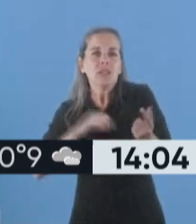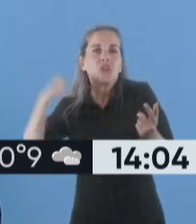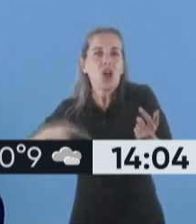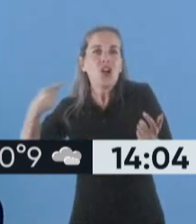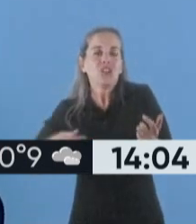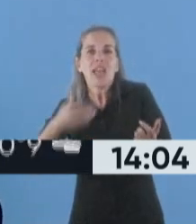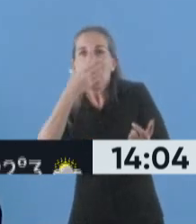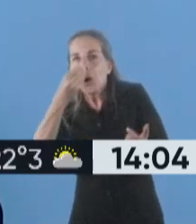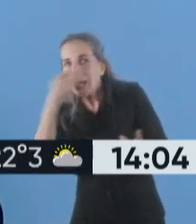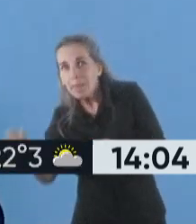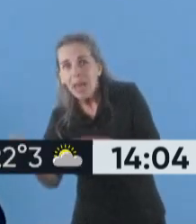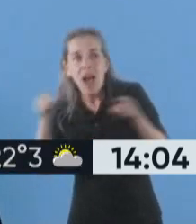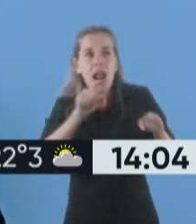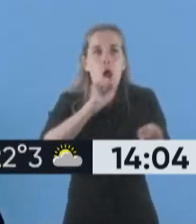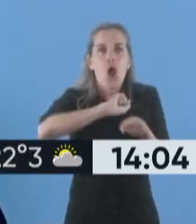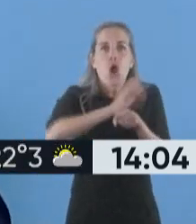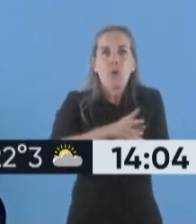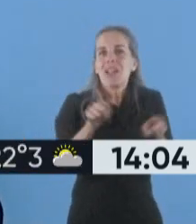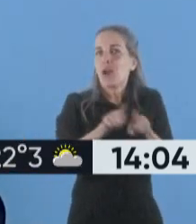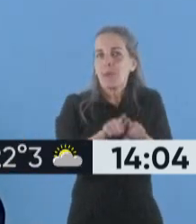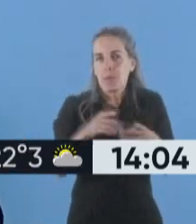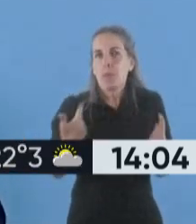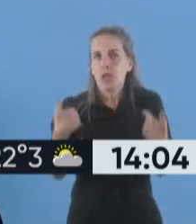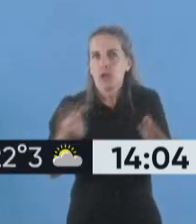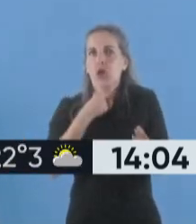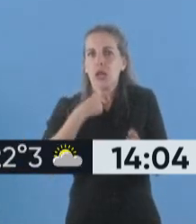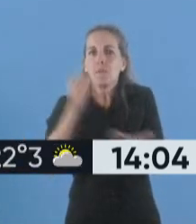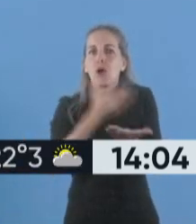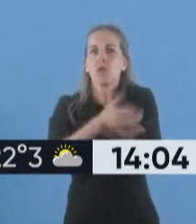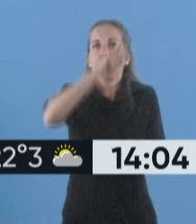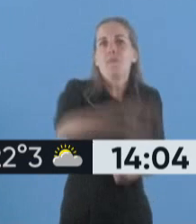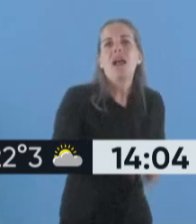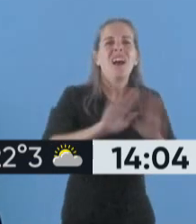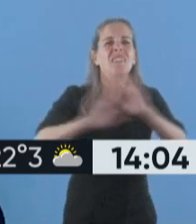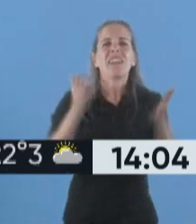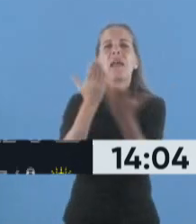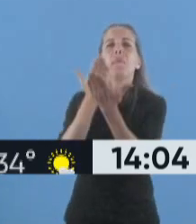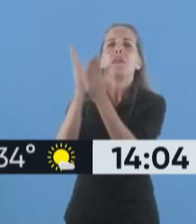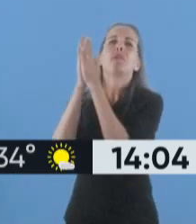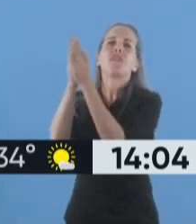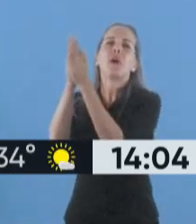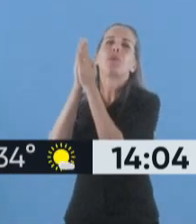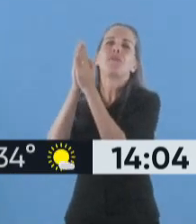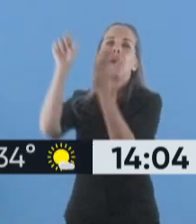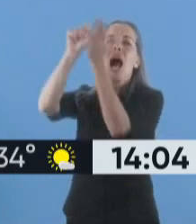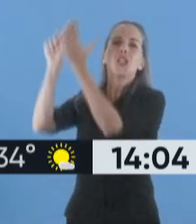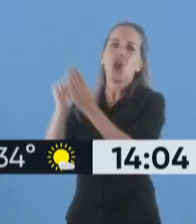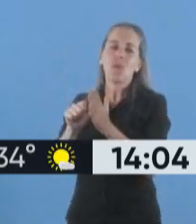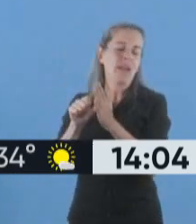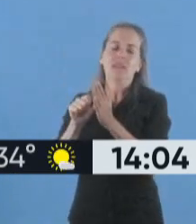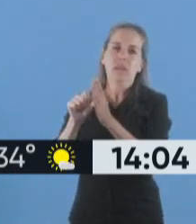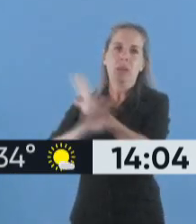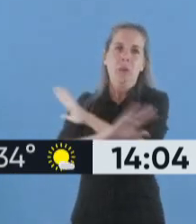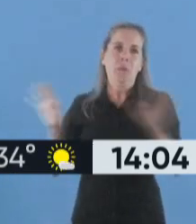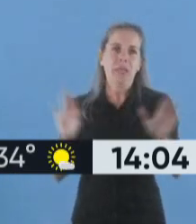una dosis para estar tranquilos. Y entonces quiero que la produzcamos nosotros. No quiero más andar mendigando por el mundo una dosis de